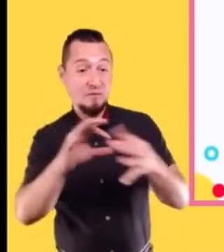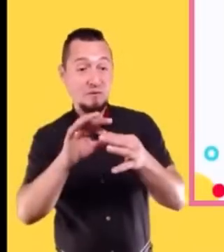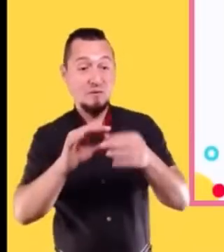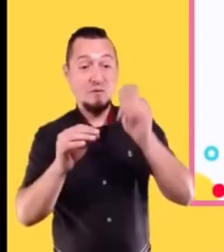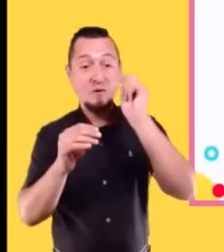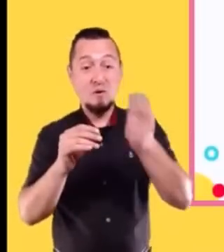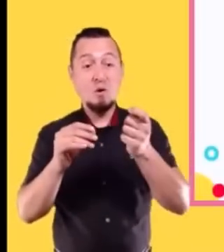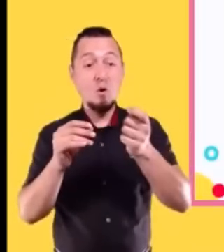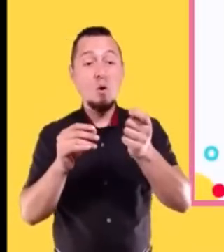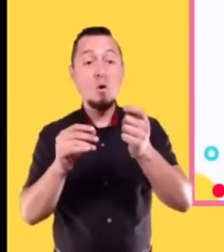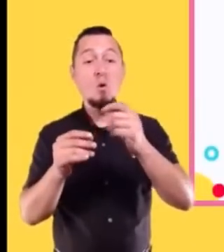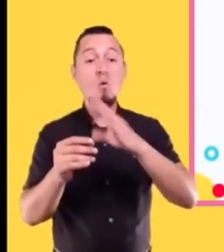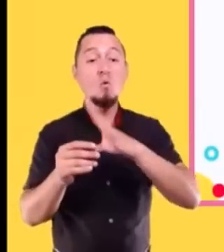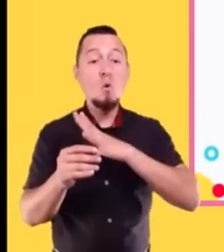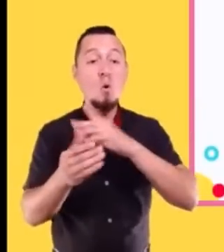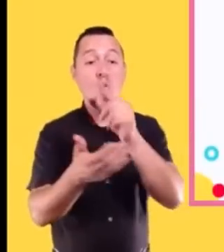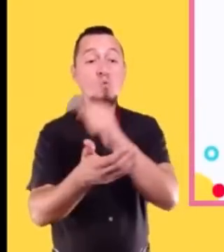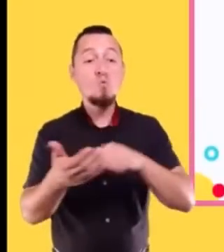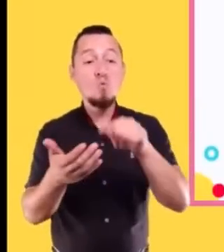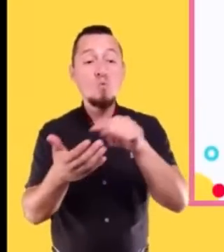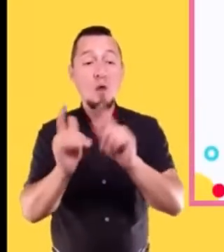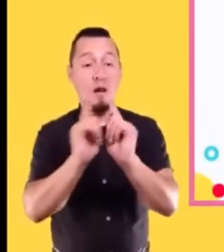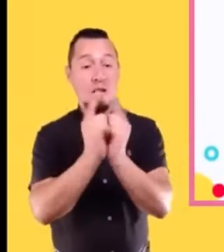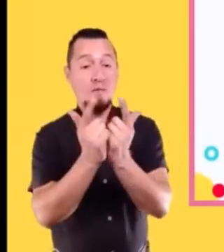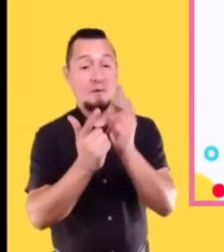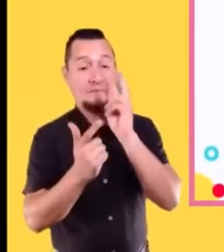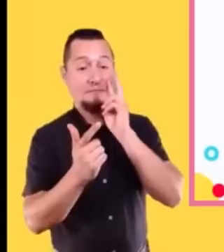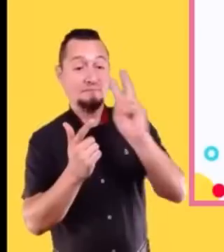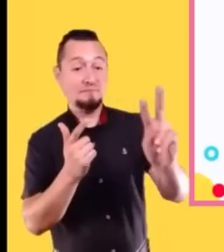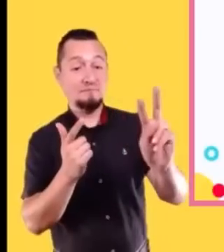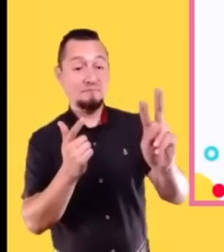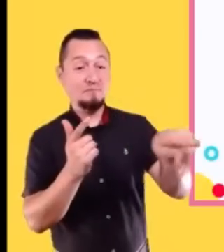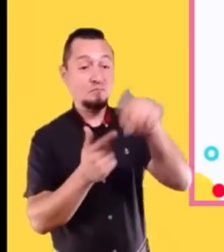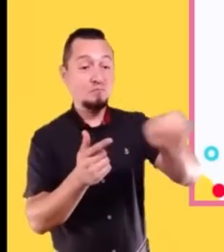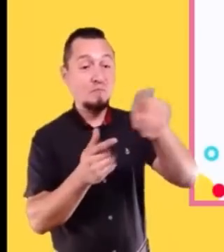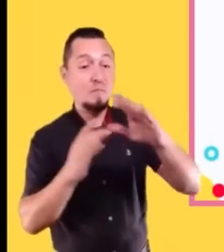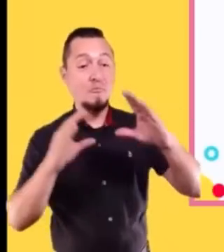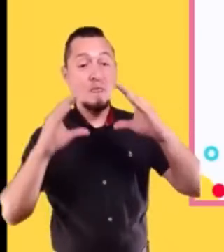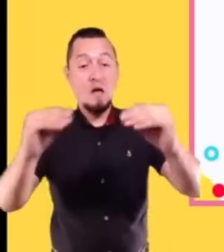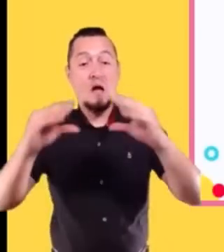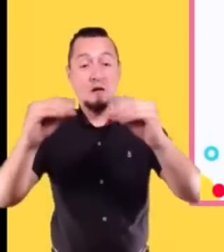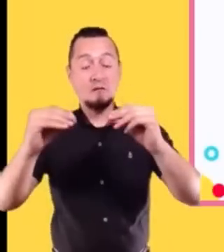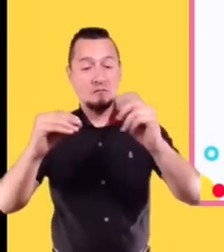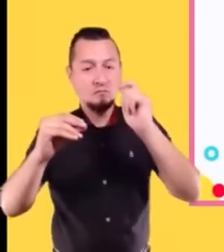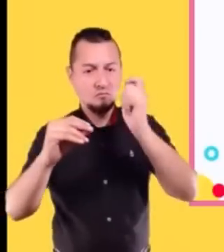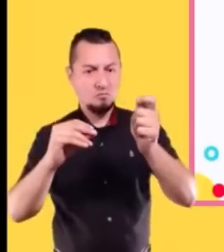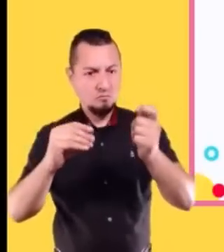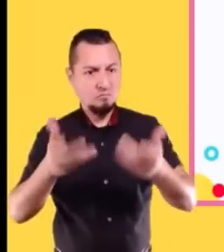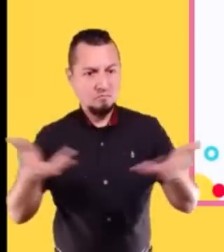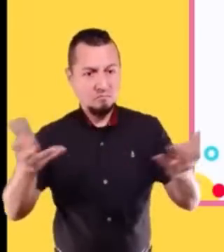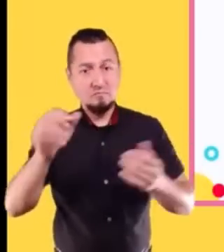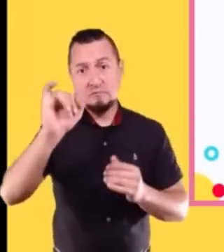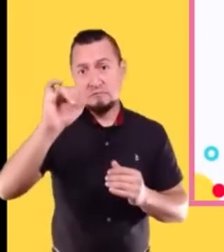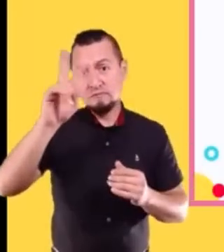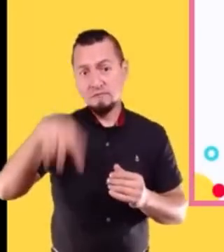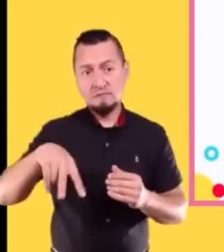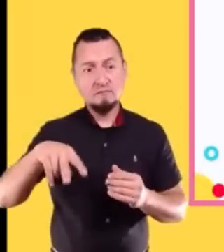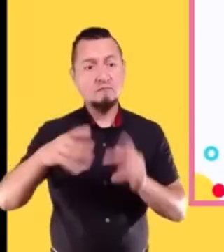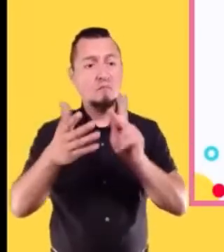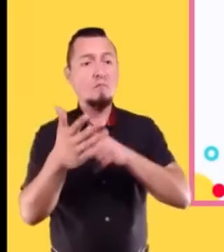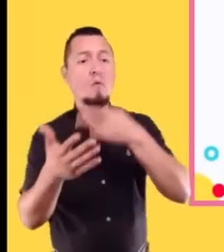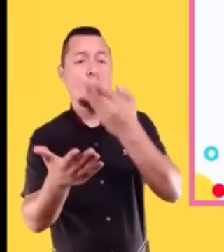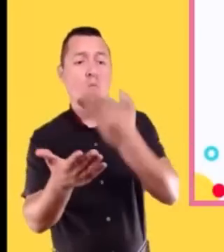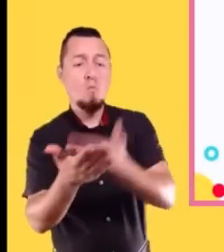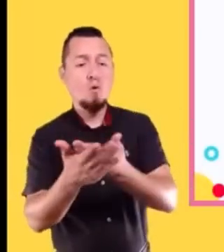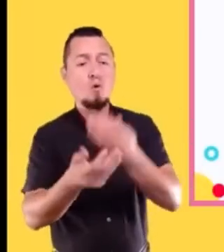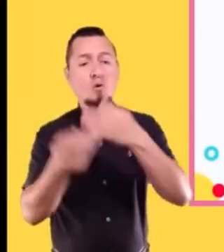los alumnos de primero de primaria para ejercitar la escritura es extremadamente relevante, pero tenemos la propuesta didáctica desde hace